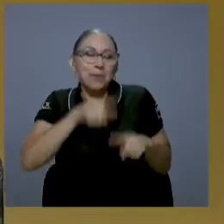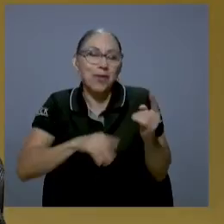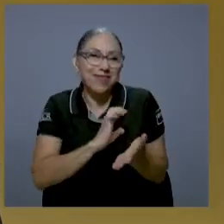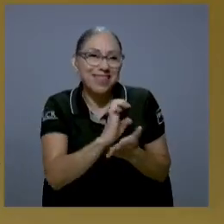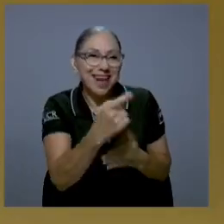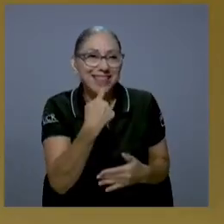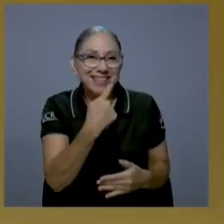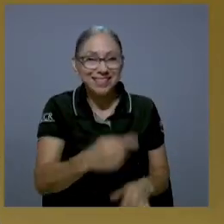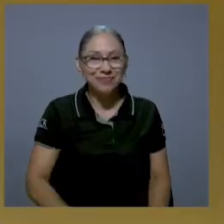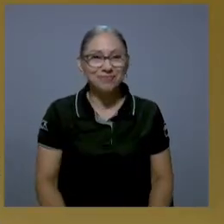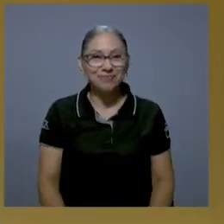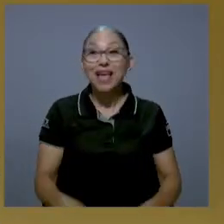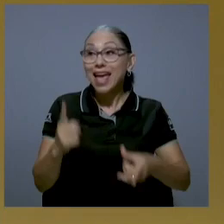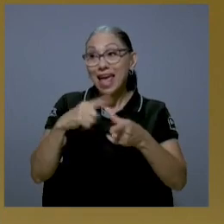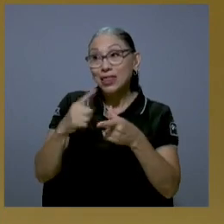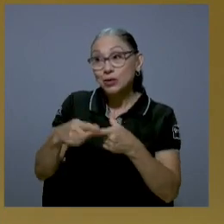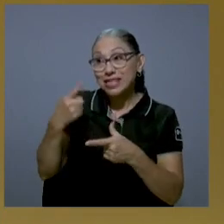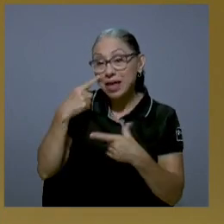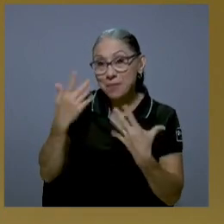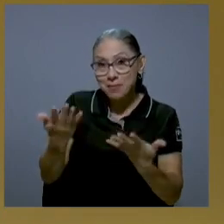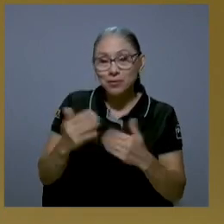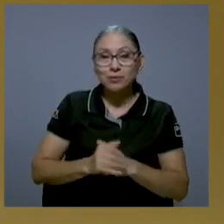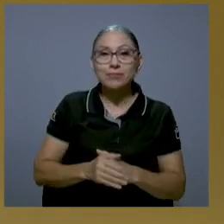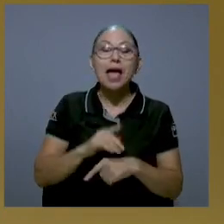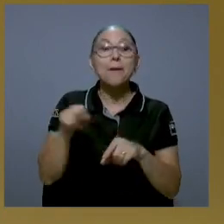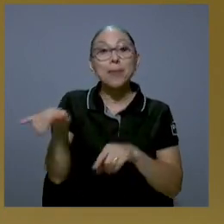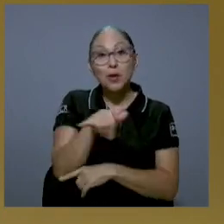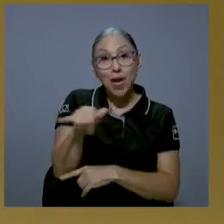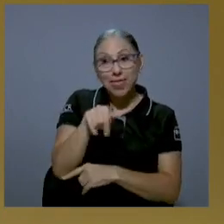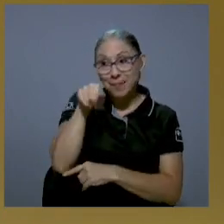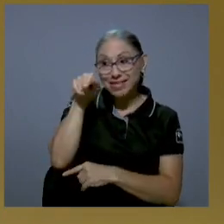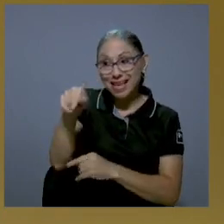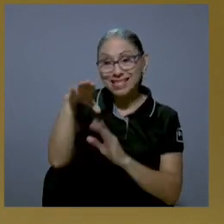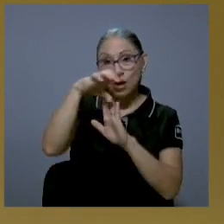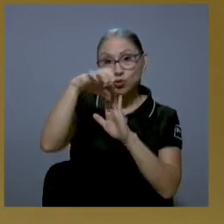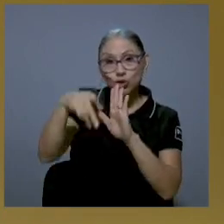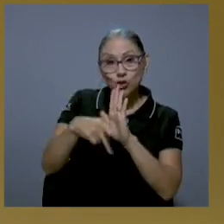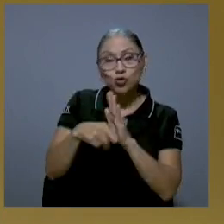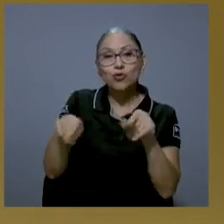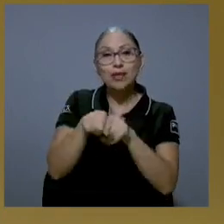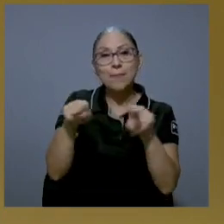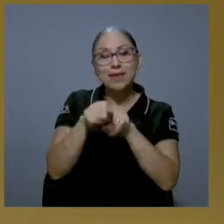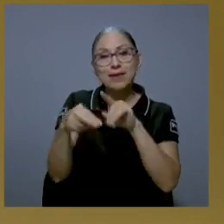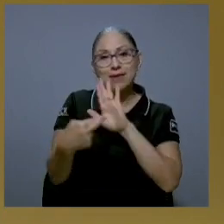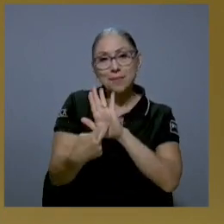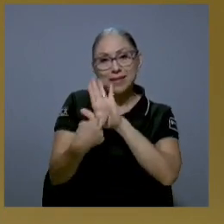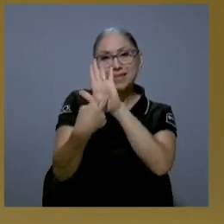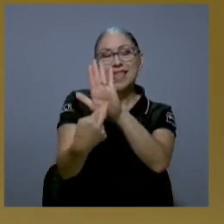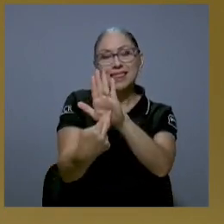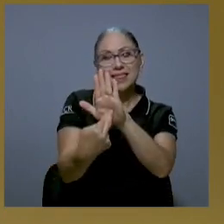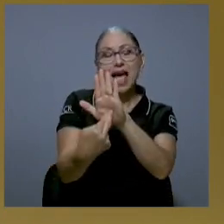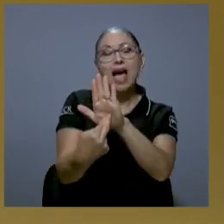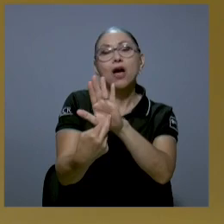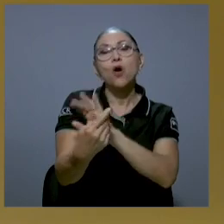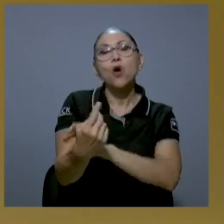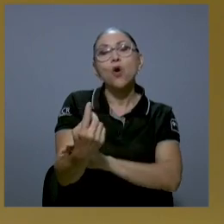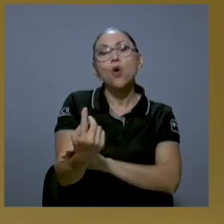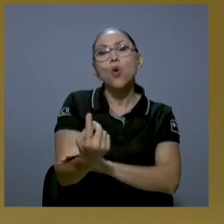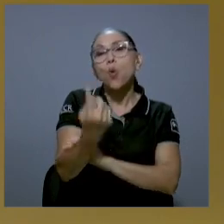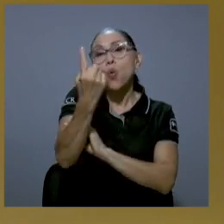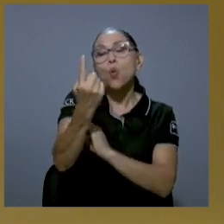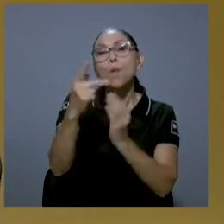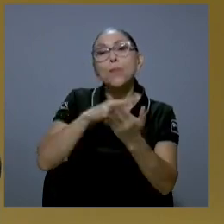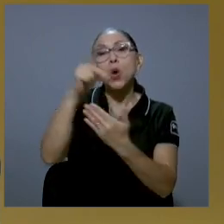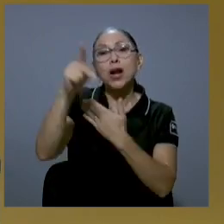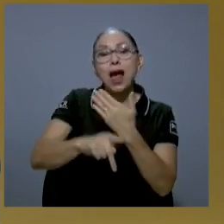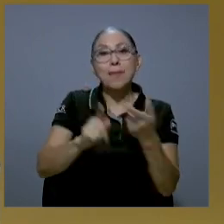entonces ahí vemos, pero además esa Constitución también representa un programa